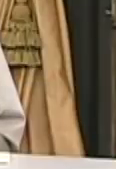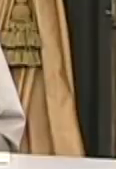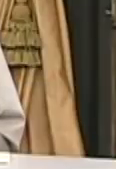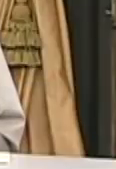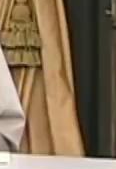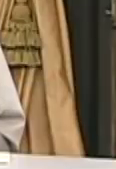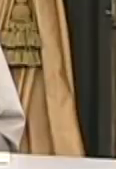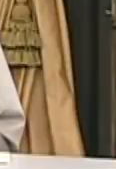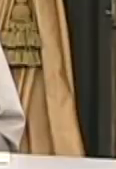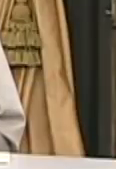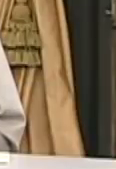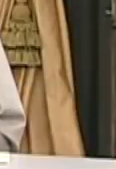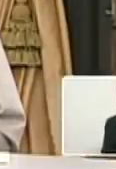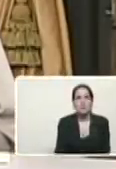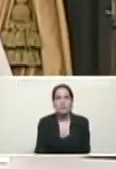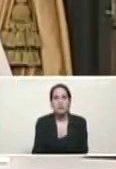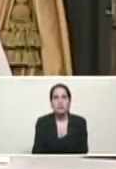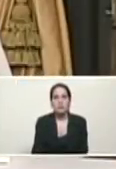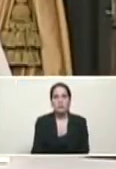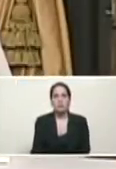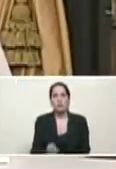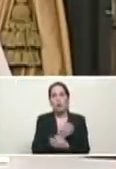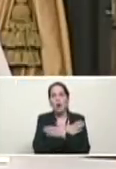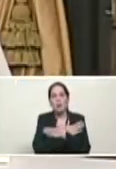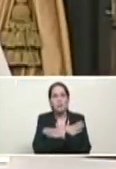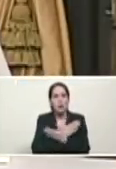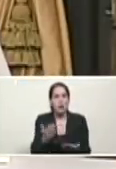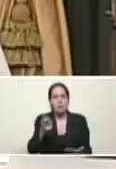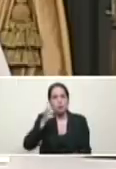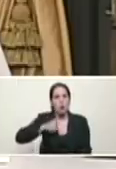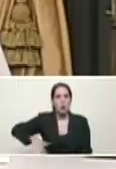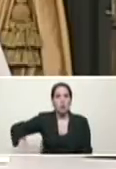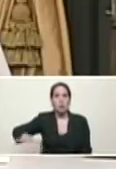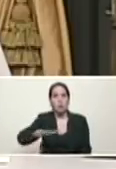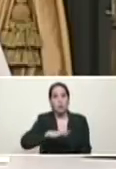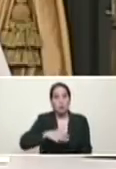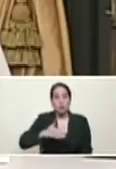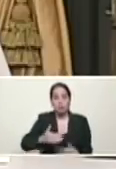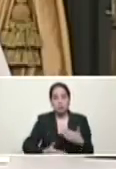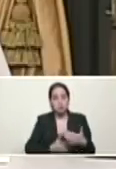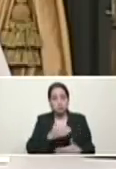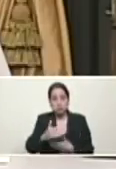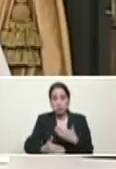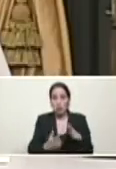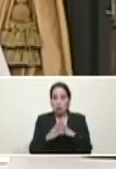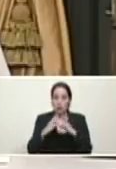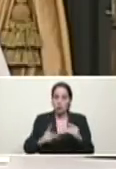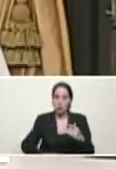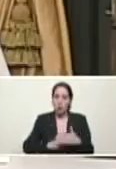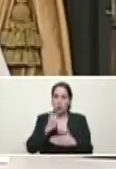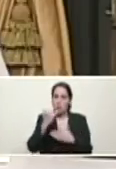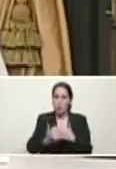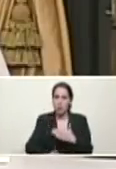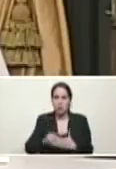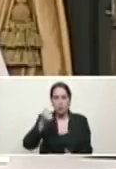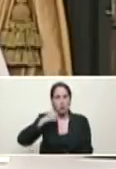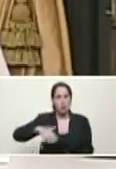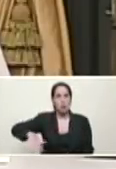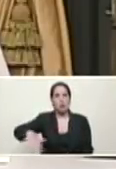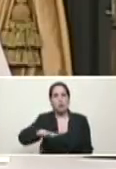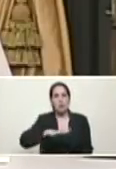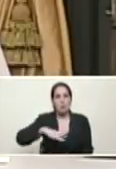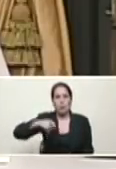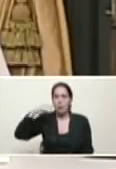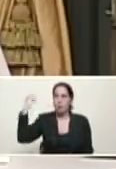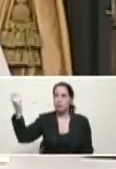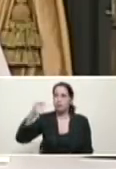un abrazo al Guárico. Seguir avanzando en todos los proyectos, en todas las ciudades y pueblos del llano venezolano,